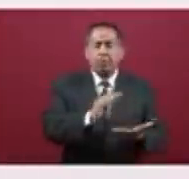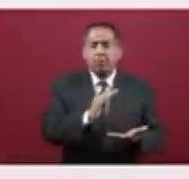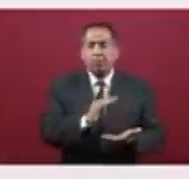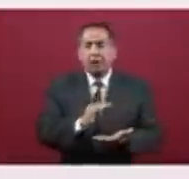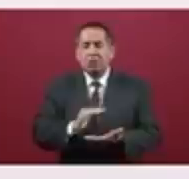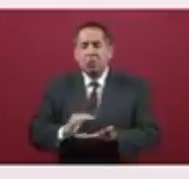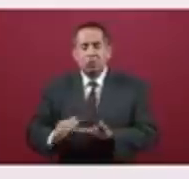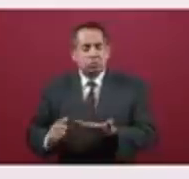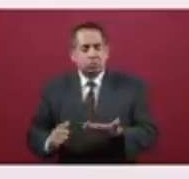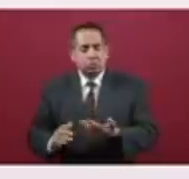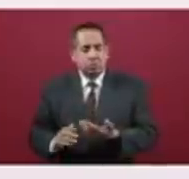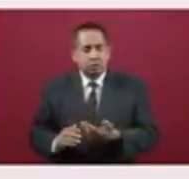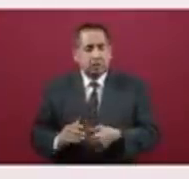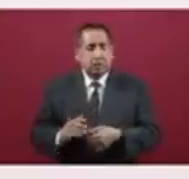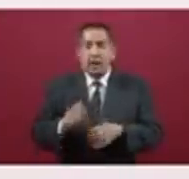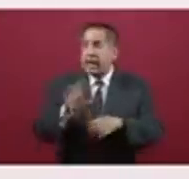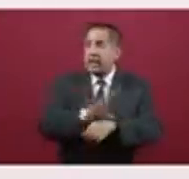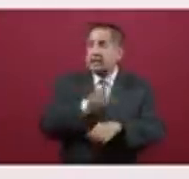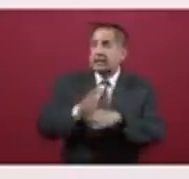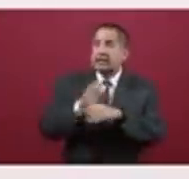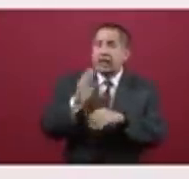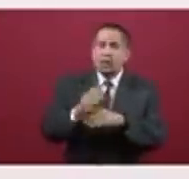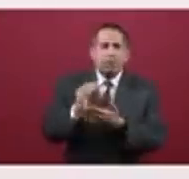se genera menos electricidad